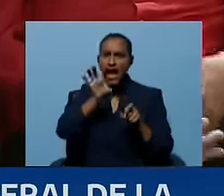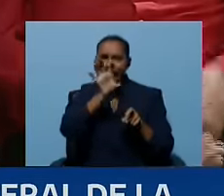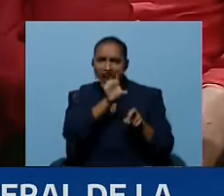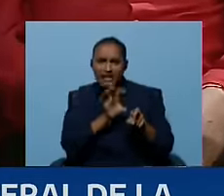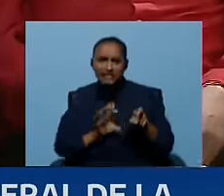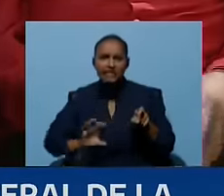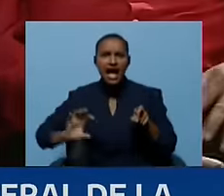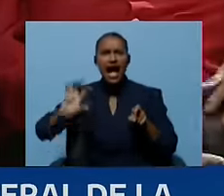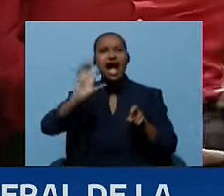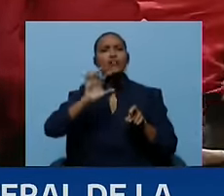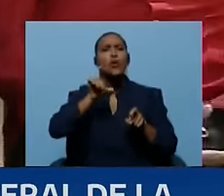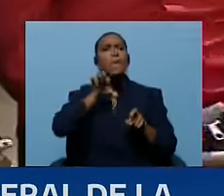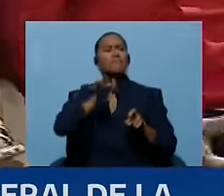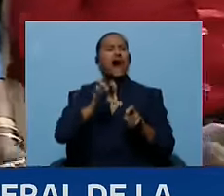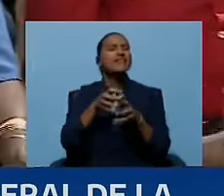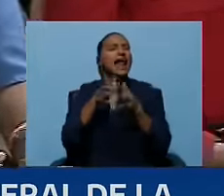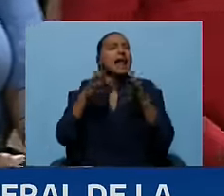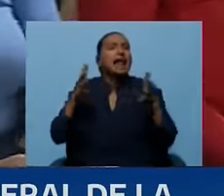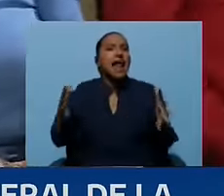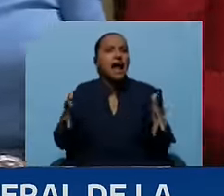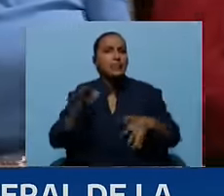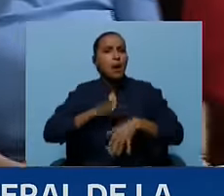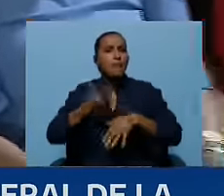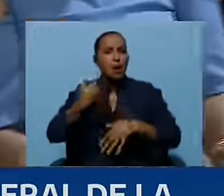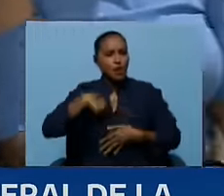para nosotros la patria es América.